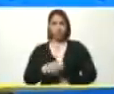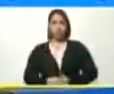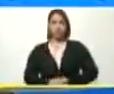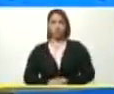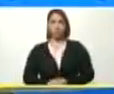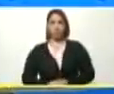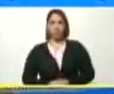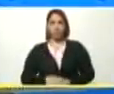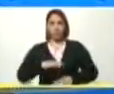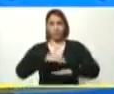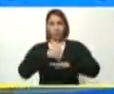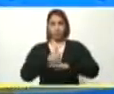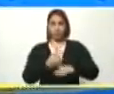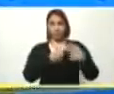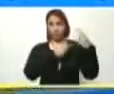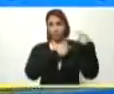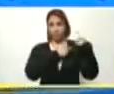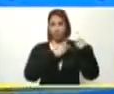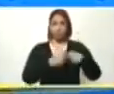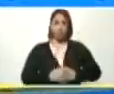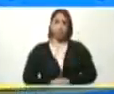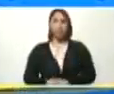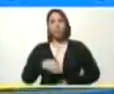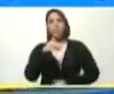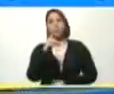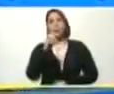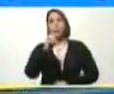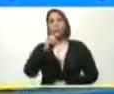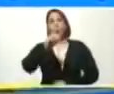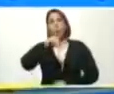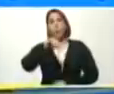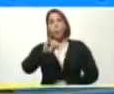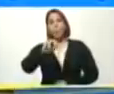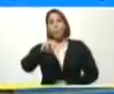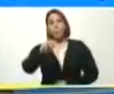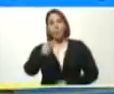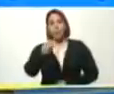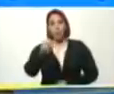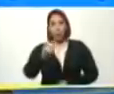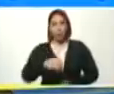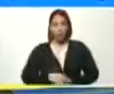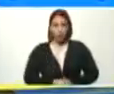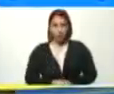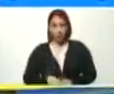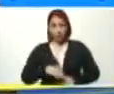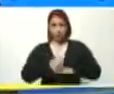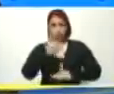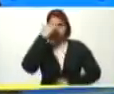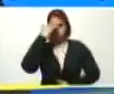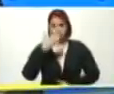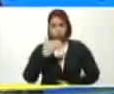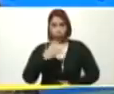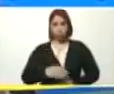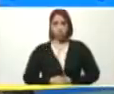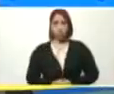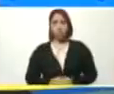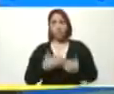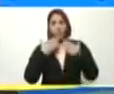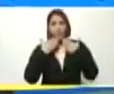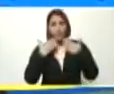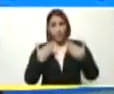General en jefe Domingo Hernández Lares, comandante estratégico operacional, agradezco